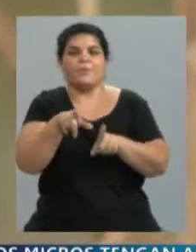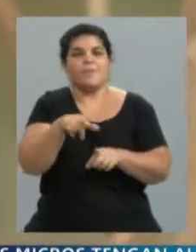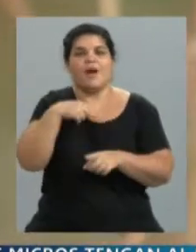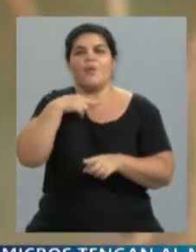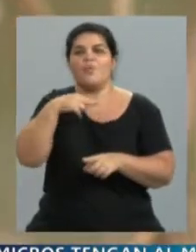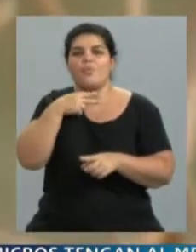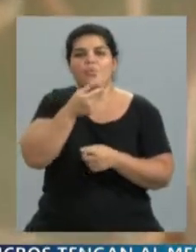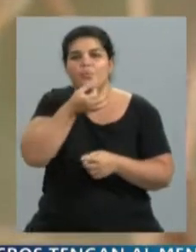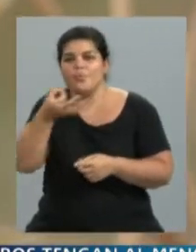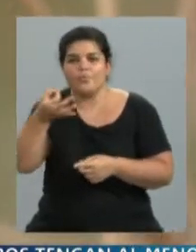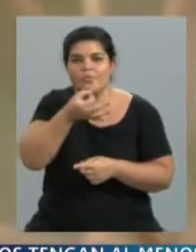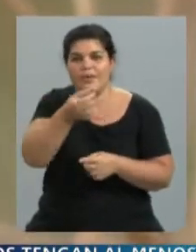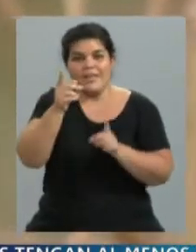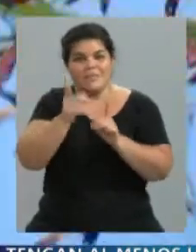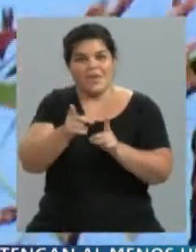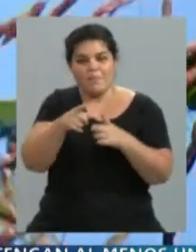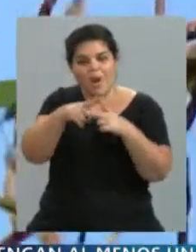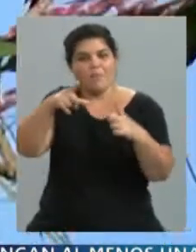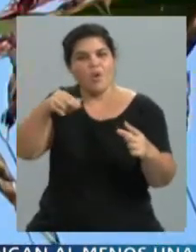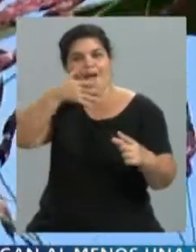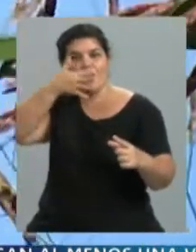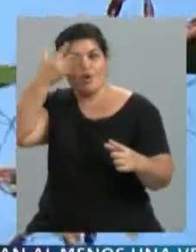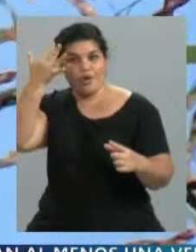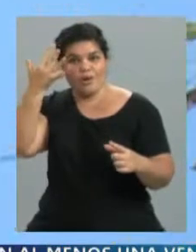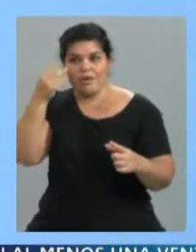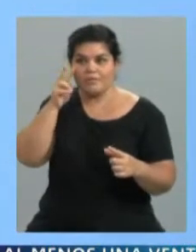del plumaje, pudieron ir divergiendo,